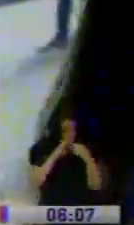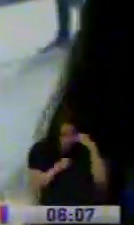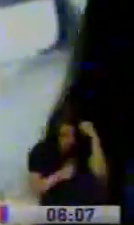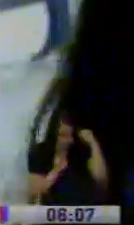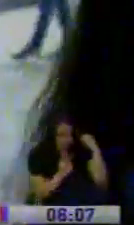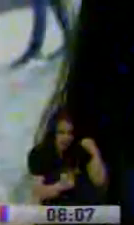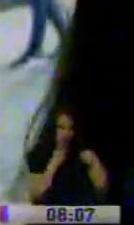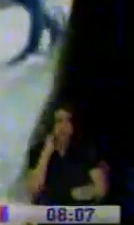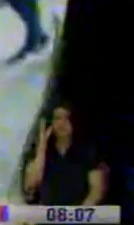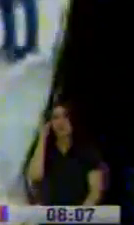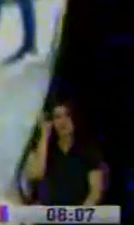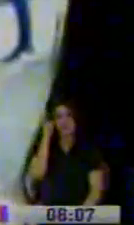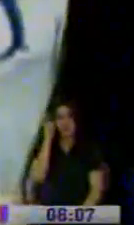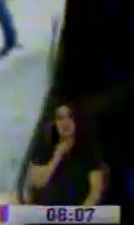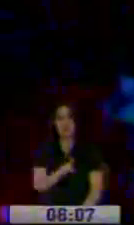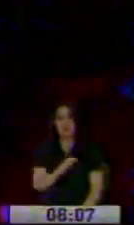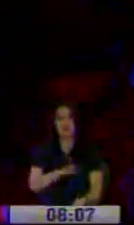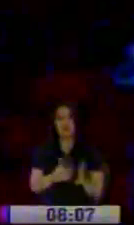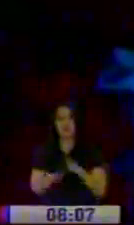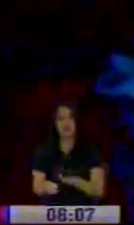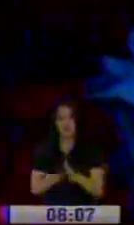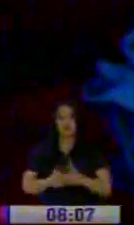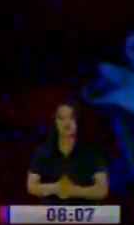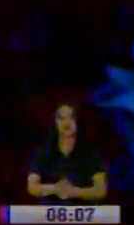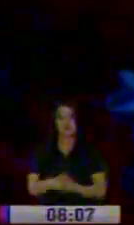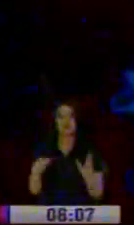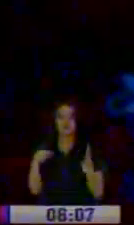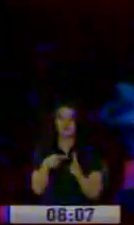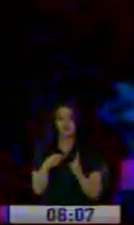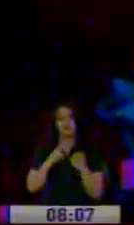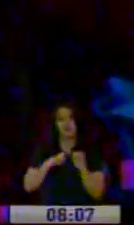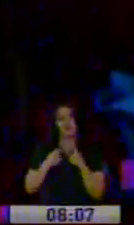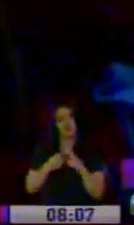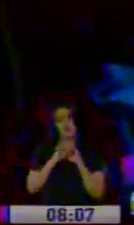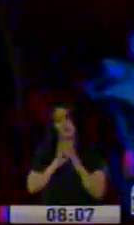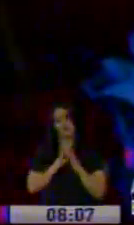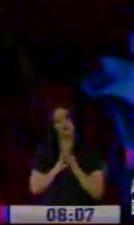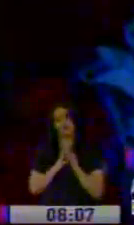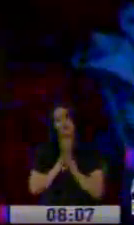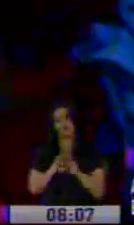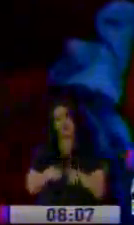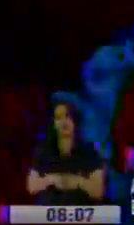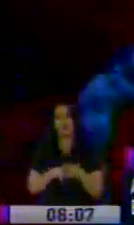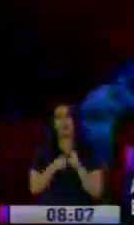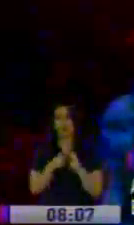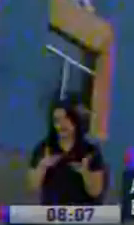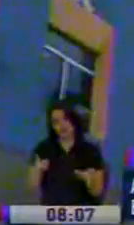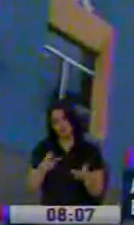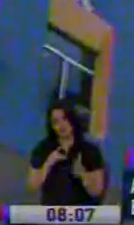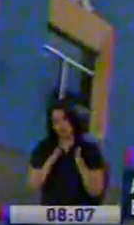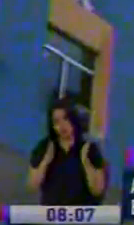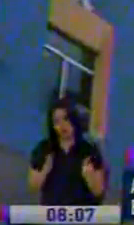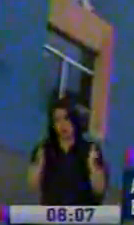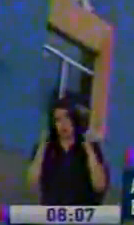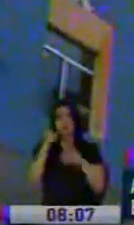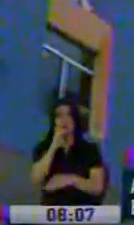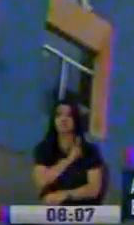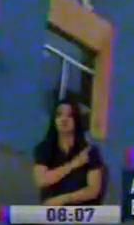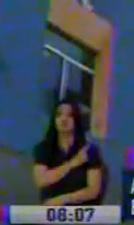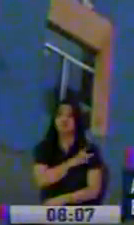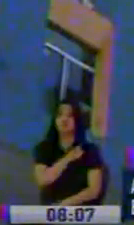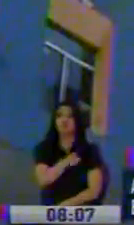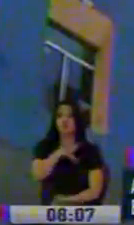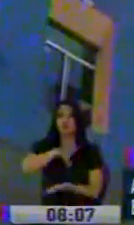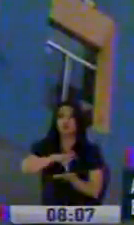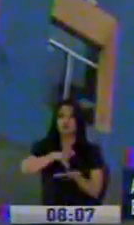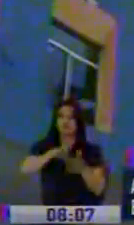aún no creía que eso había pasado. Ana Belén llevaba una amistad con Gabriela desde que iniciaron a estudiar juntas en la Facultad de Administración de